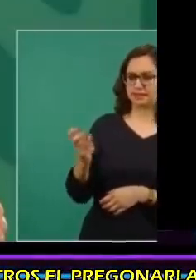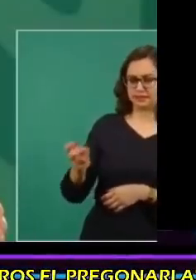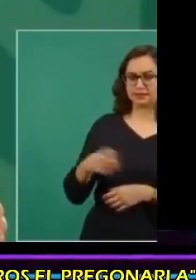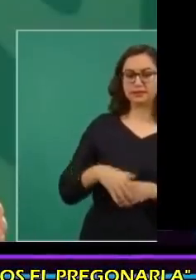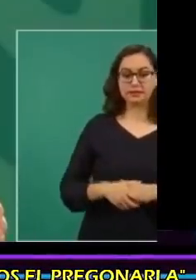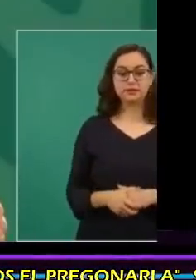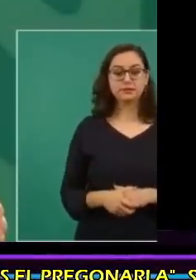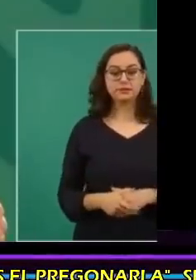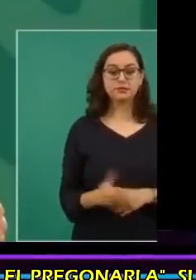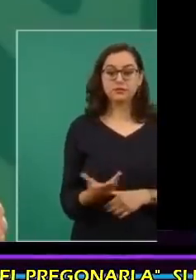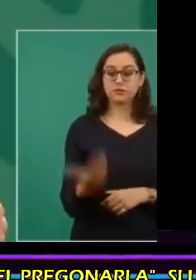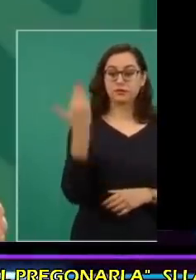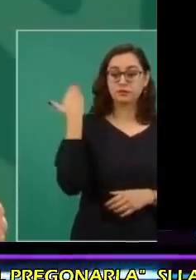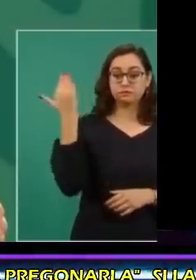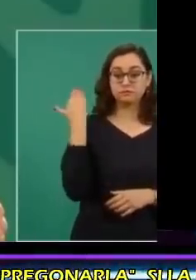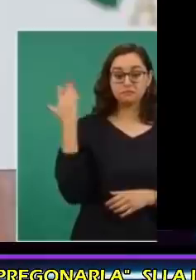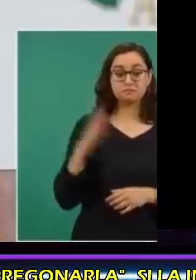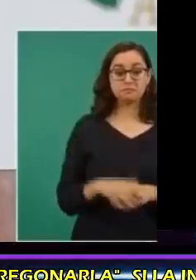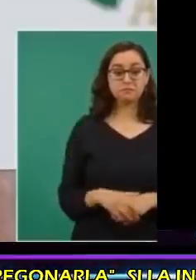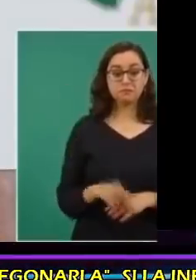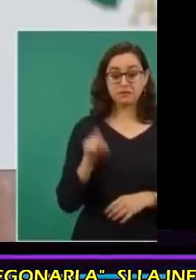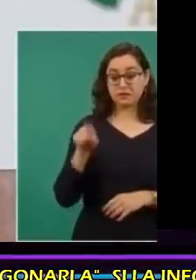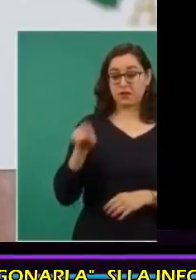que nosotros consumimos